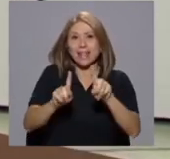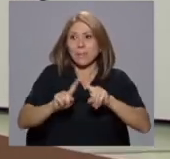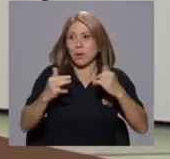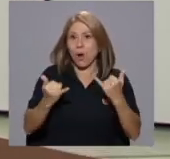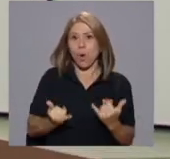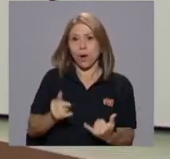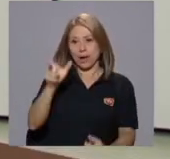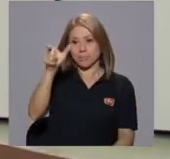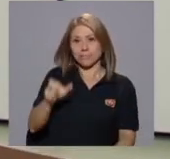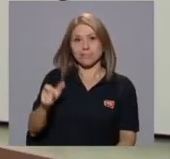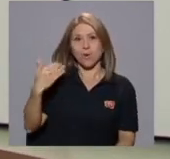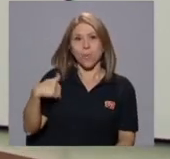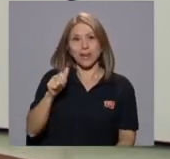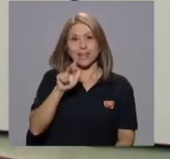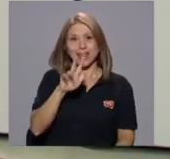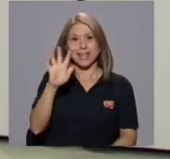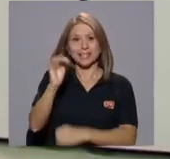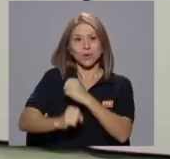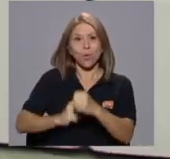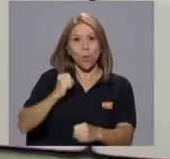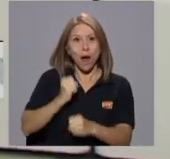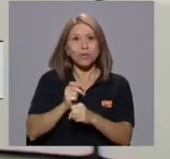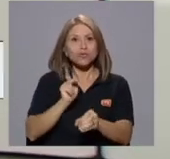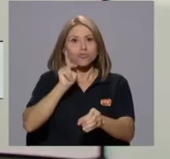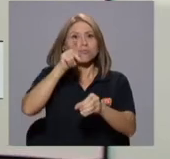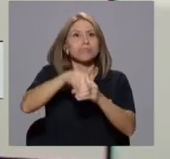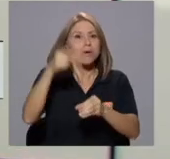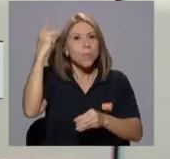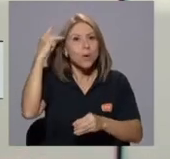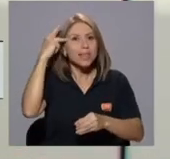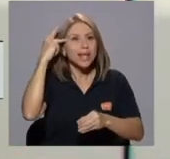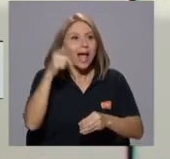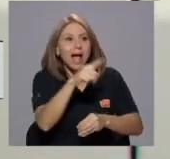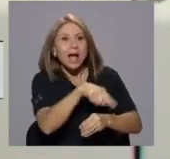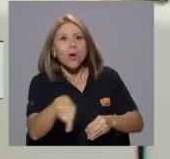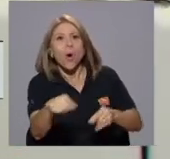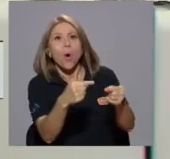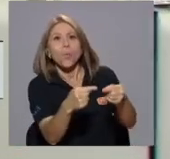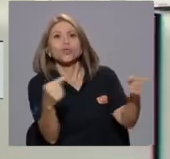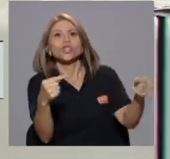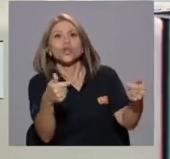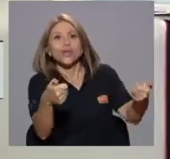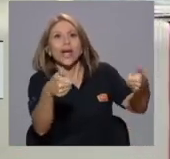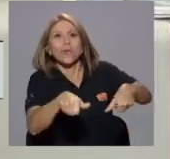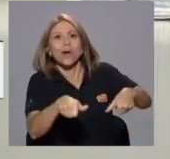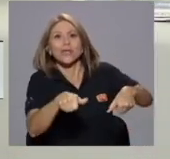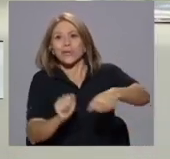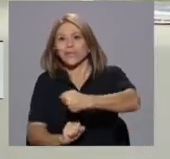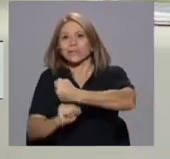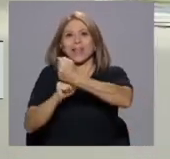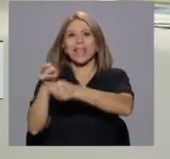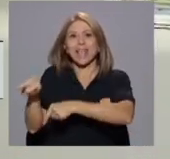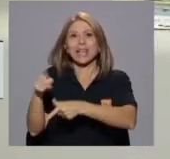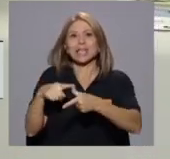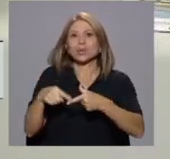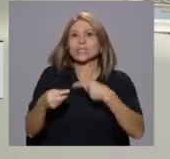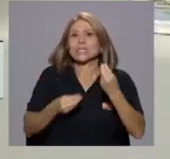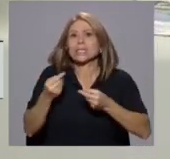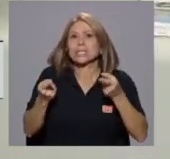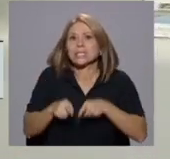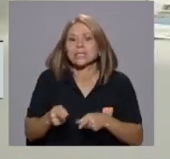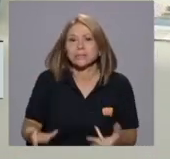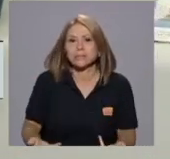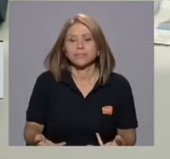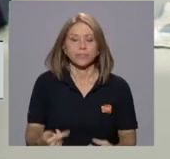arena política y de un pronto a otro logra que la oposición se ponga de acuerdo y le respalde, ¿no está siendo embarcado también? Yo estoy seguro